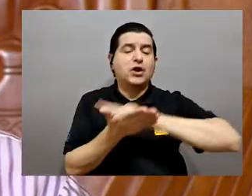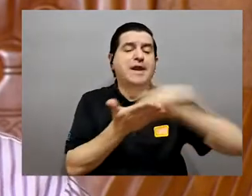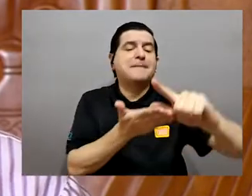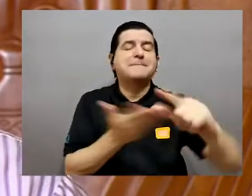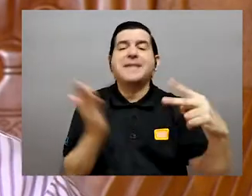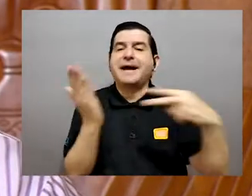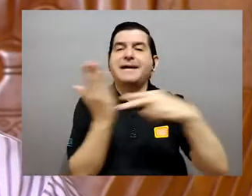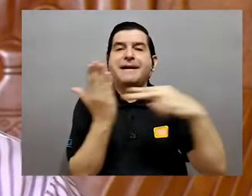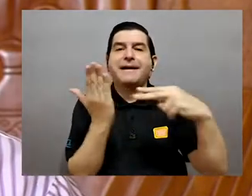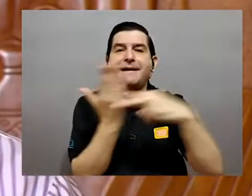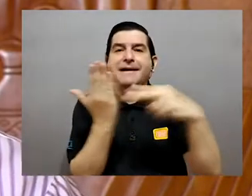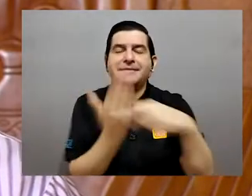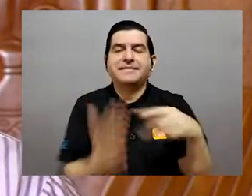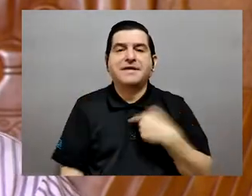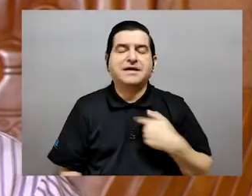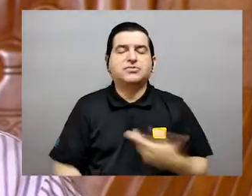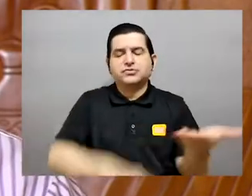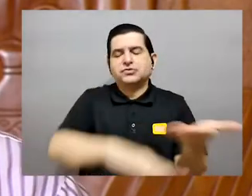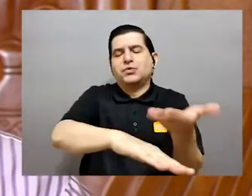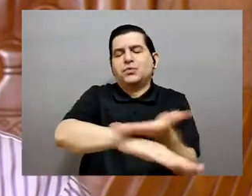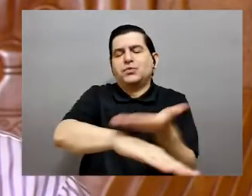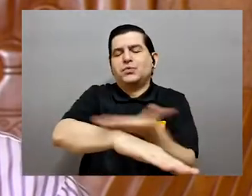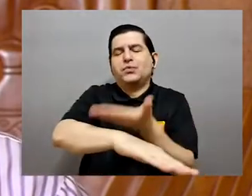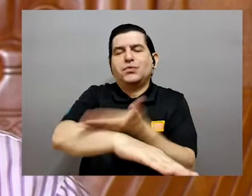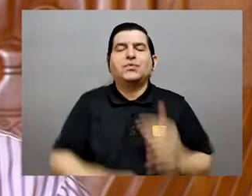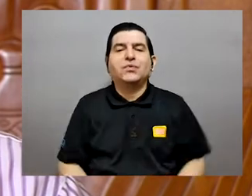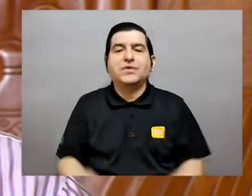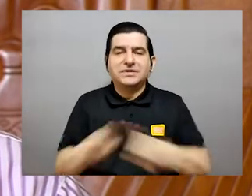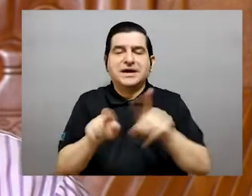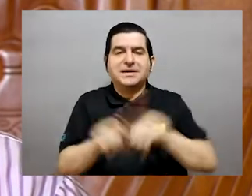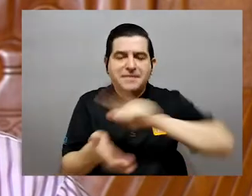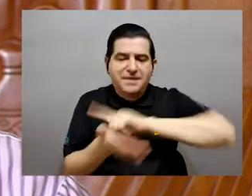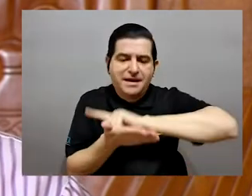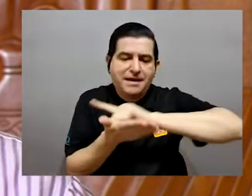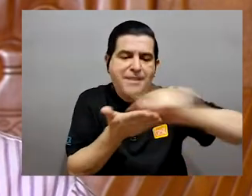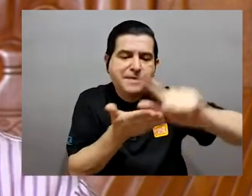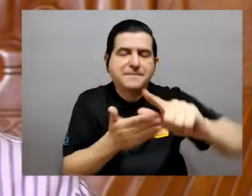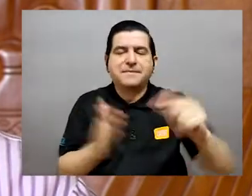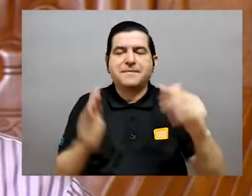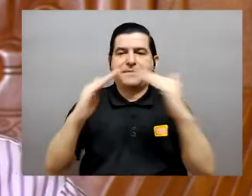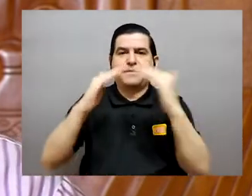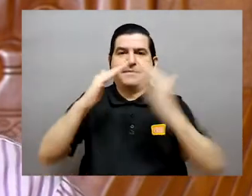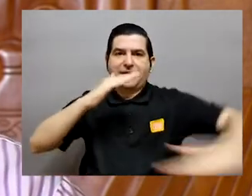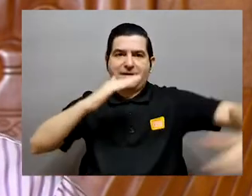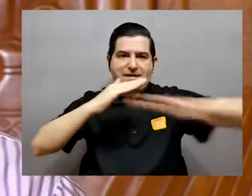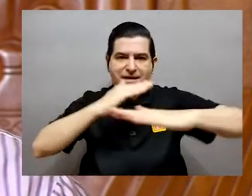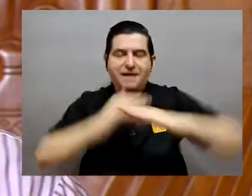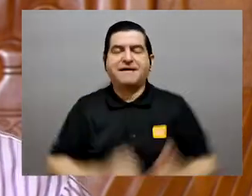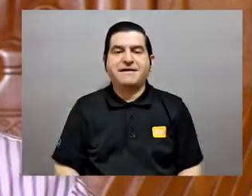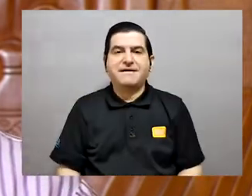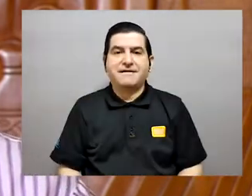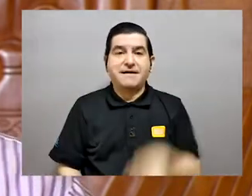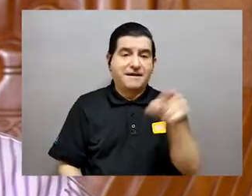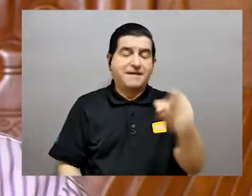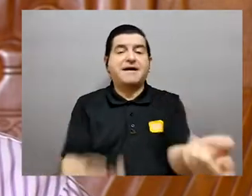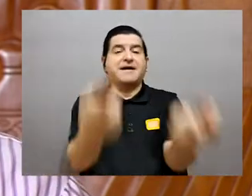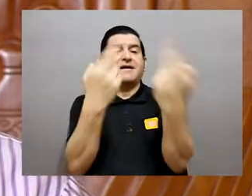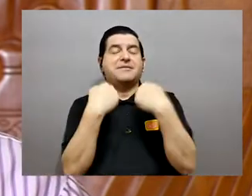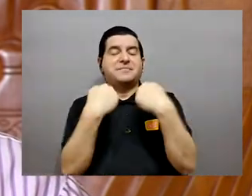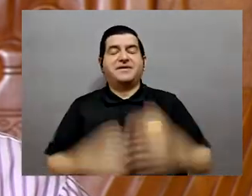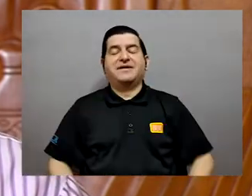yo decía, yo voy a irme para estudiar maestro de obras, maestro de construcción. Porque mi